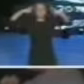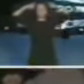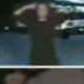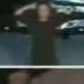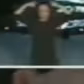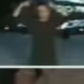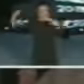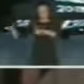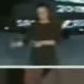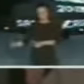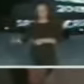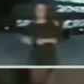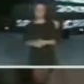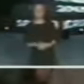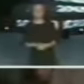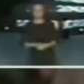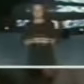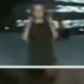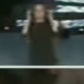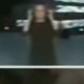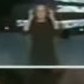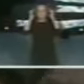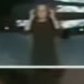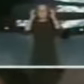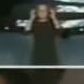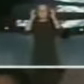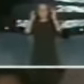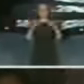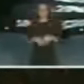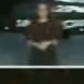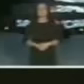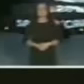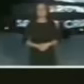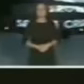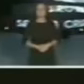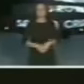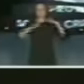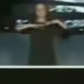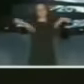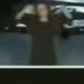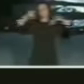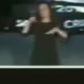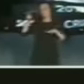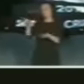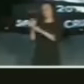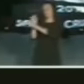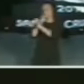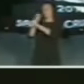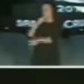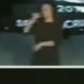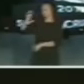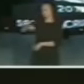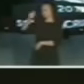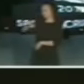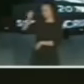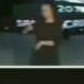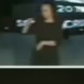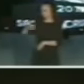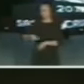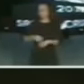en la zona norte tiene la opción de participar en este festival murguero por excelencia, que es el concurso de murgas de Santa Cruz de Tenerife,